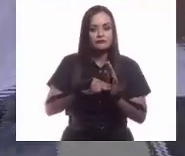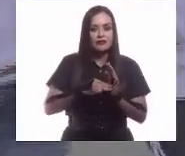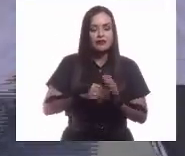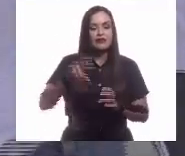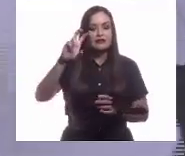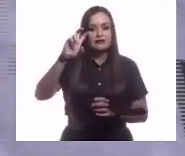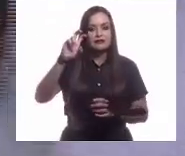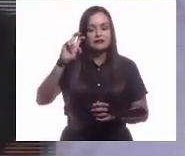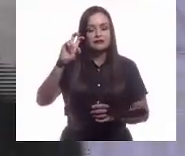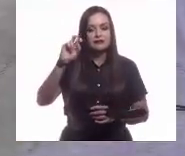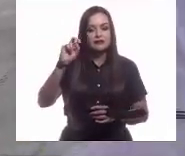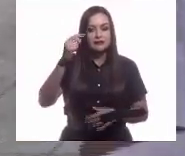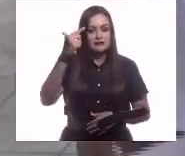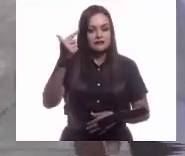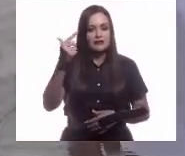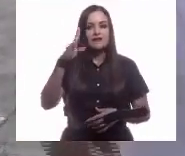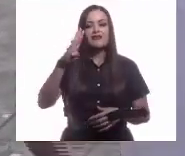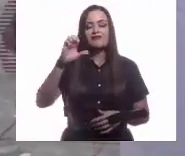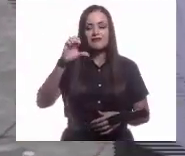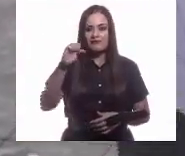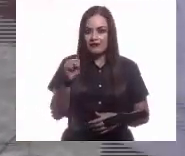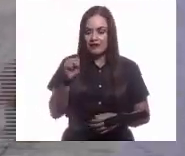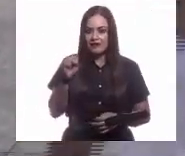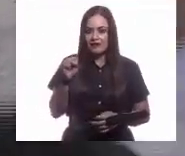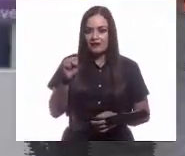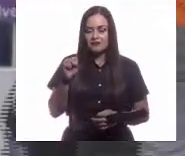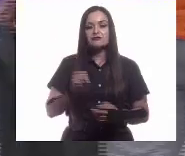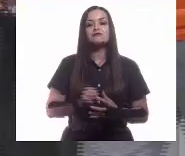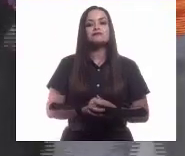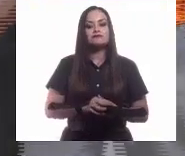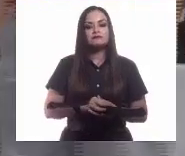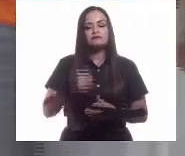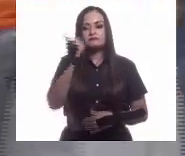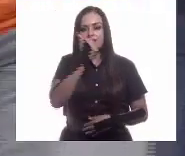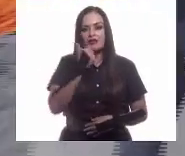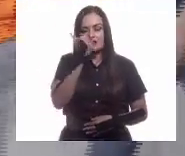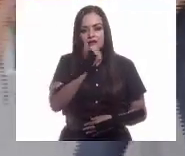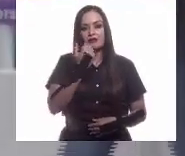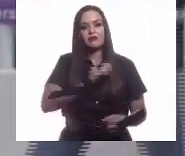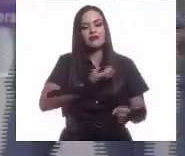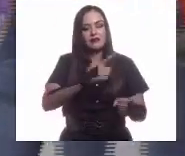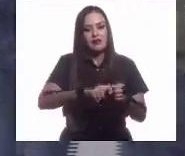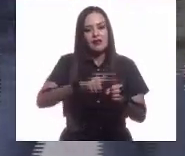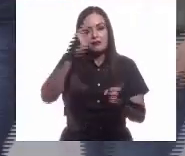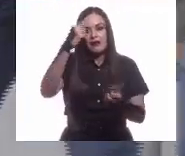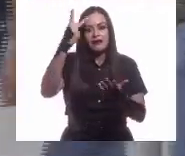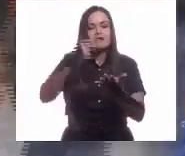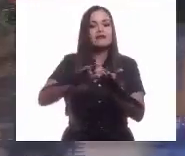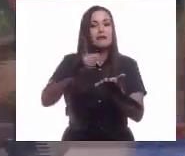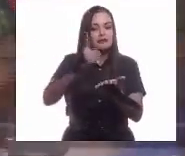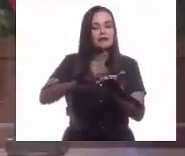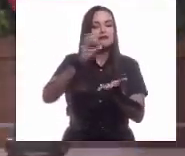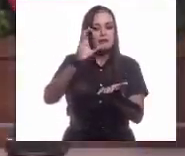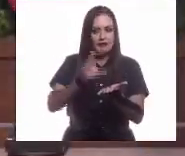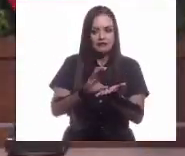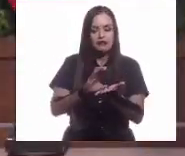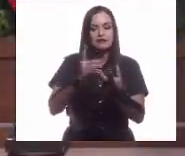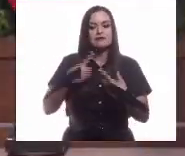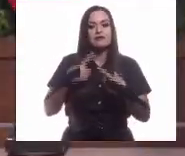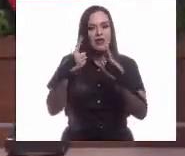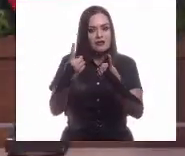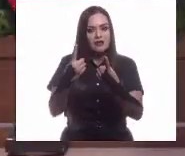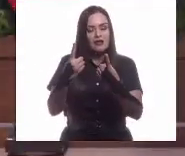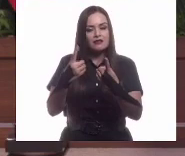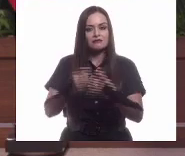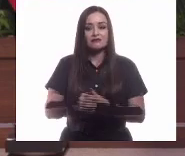2,637 becas para todos los alumnos de educación especial que tienen alguna discapacidad, porque hay que reconocer que la tienen